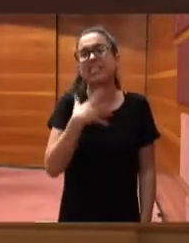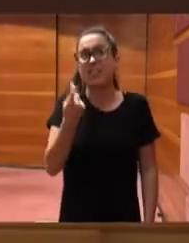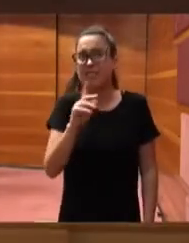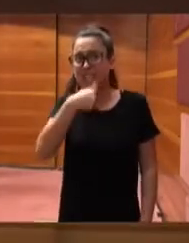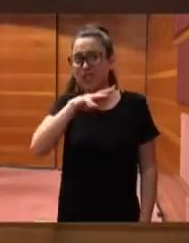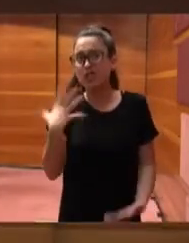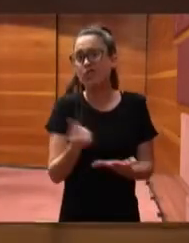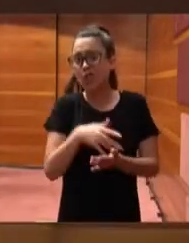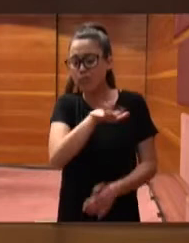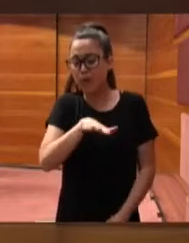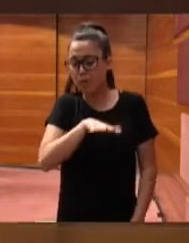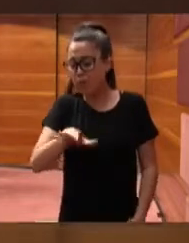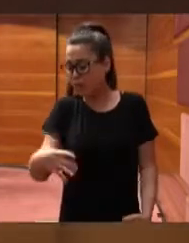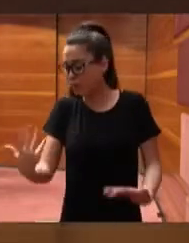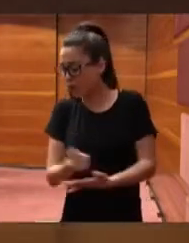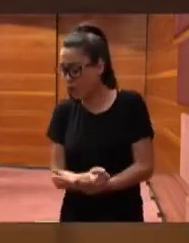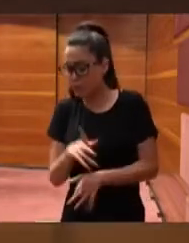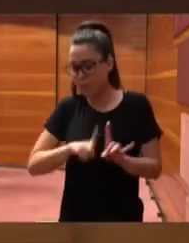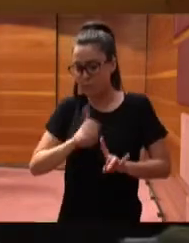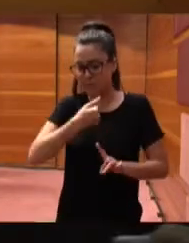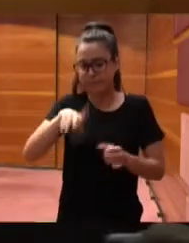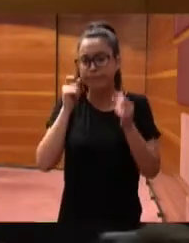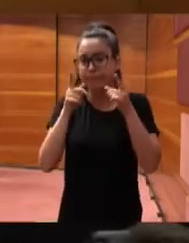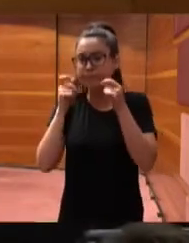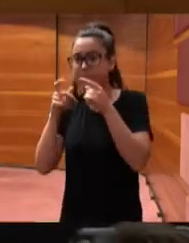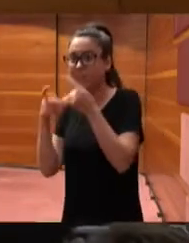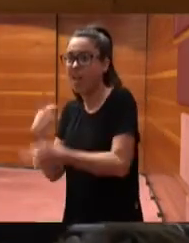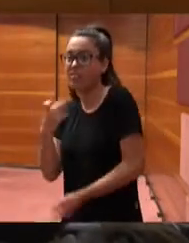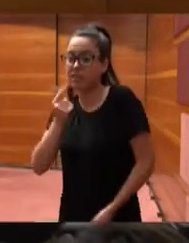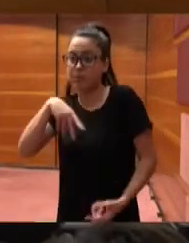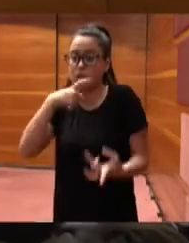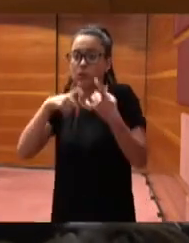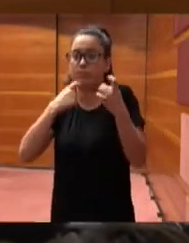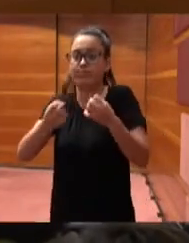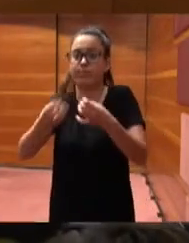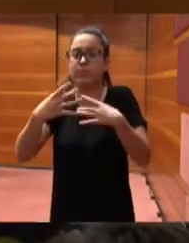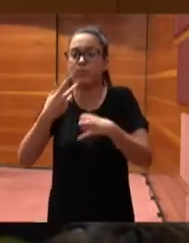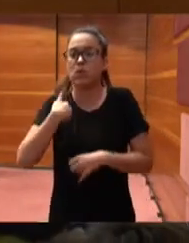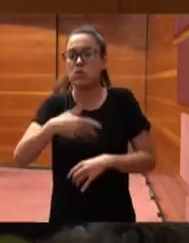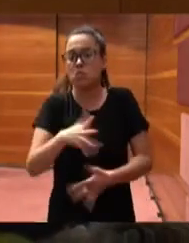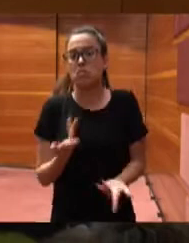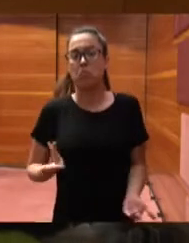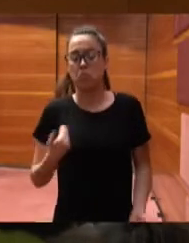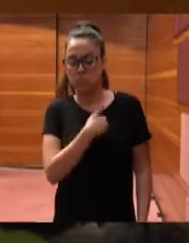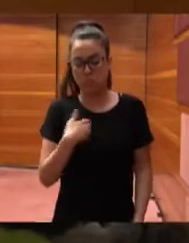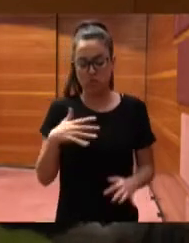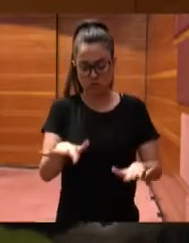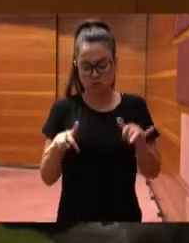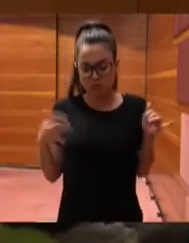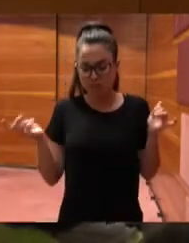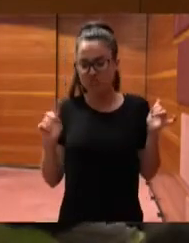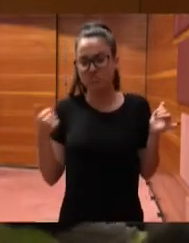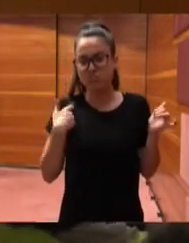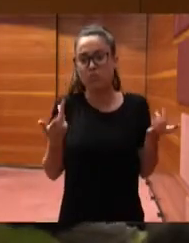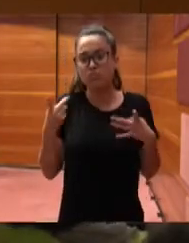todo, pero realmente yo un poco puedo opinar de otra. No me veo egoísta, veo que sí, tengo